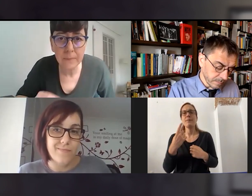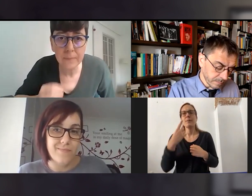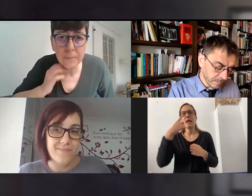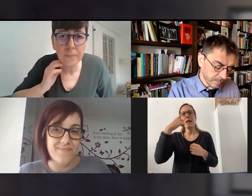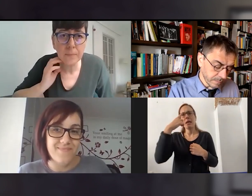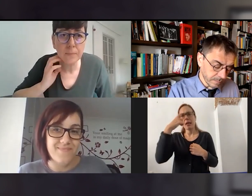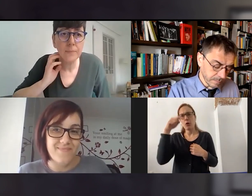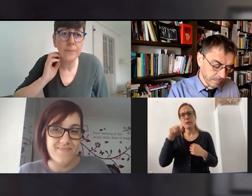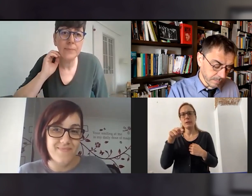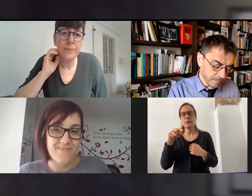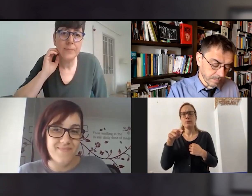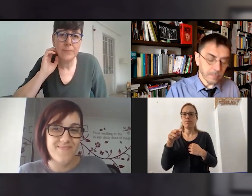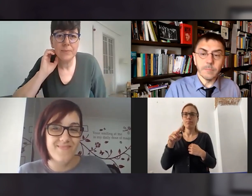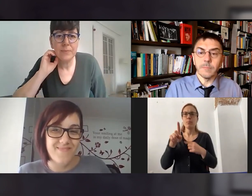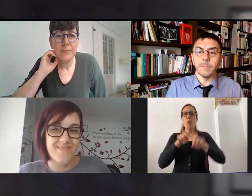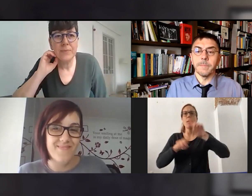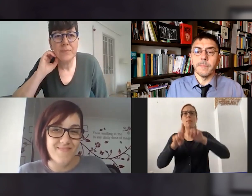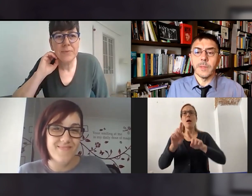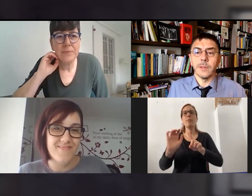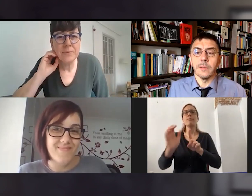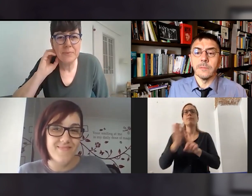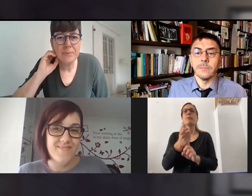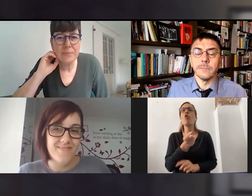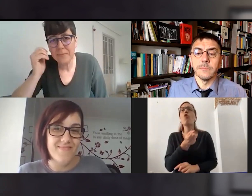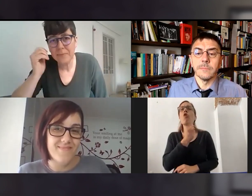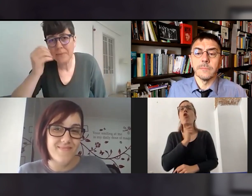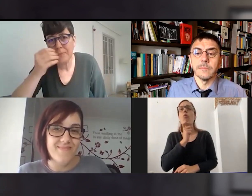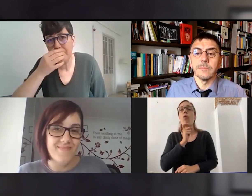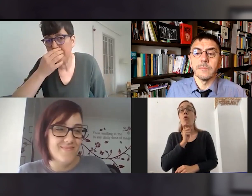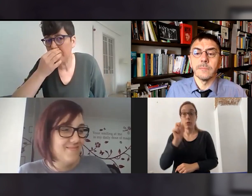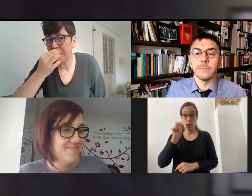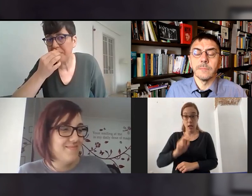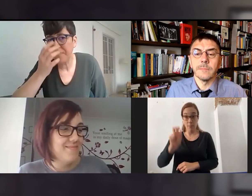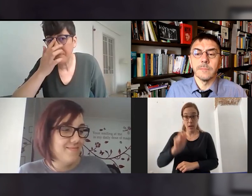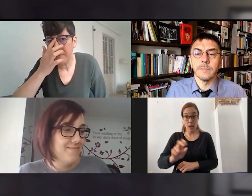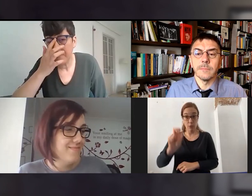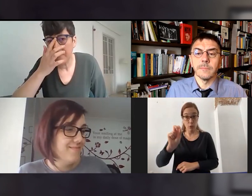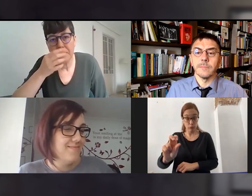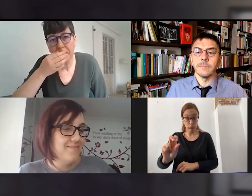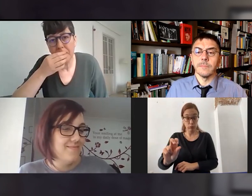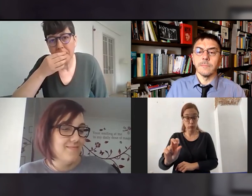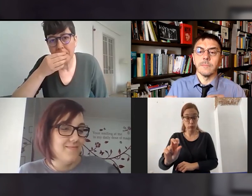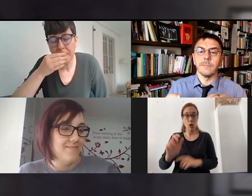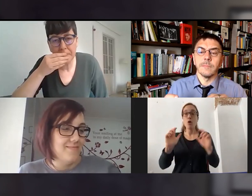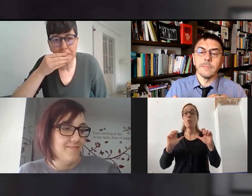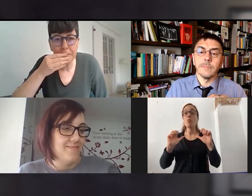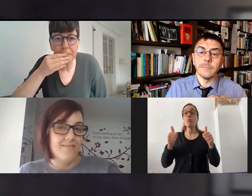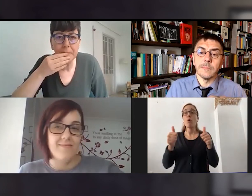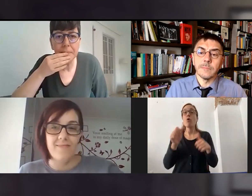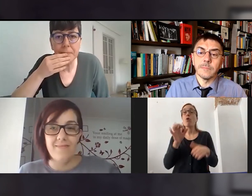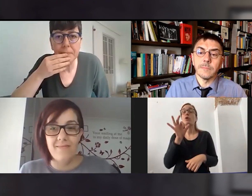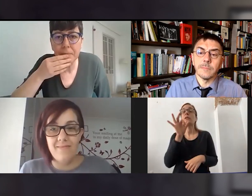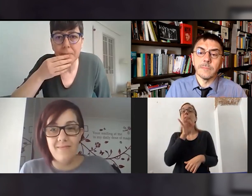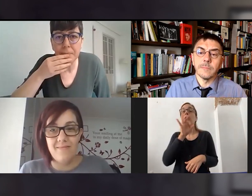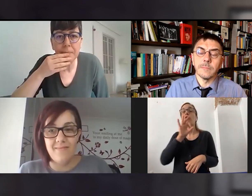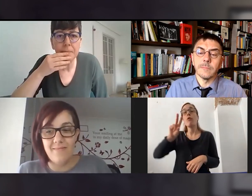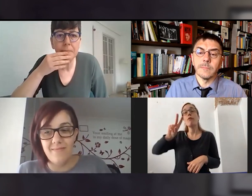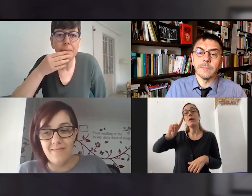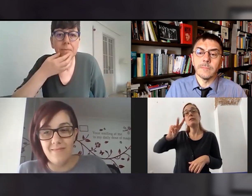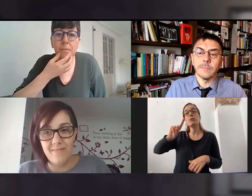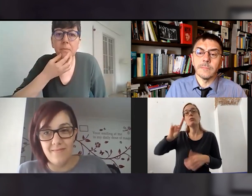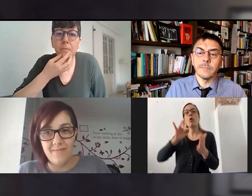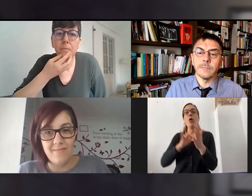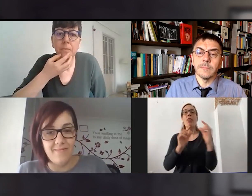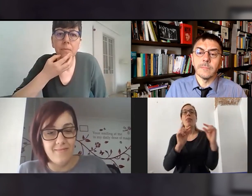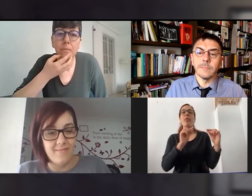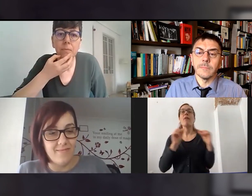resolver caminando. Si recuerdas, Juan Carlos, el principio del siglo XXI vio un debate en México y en América Latina